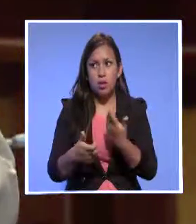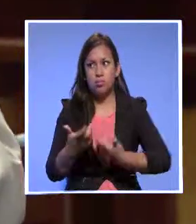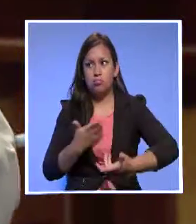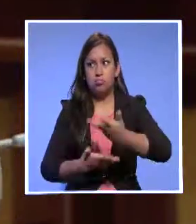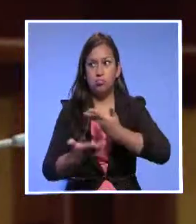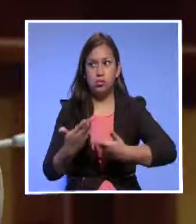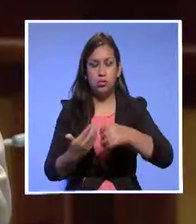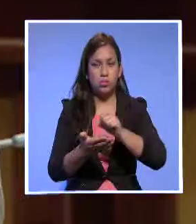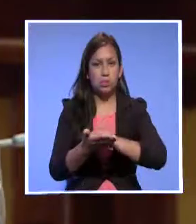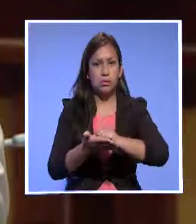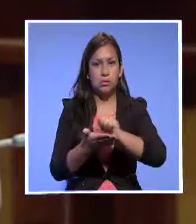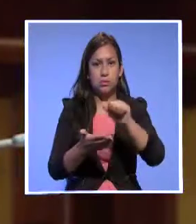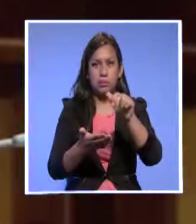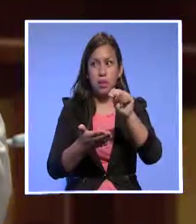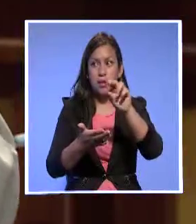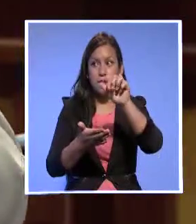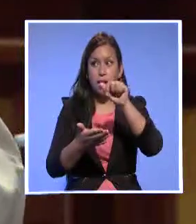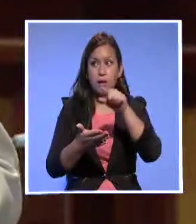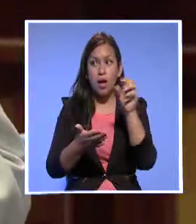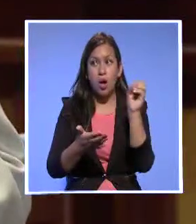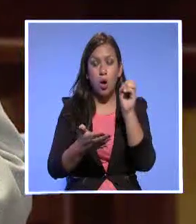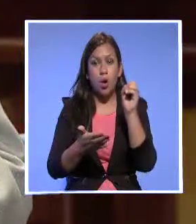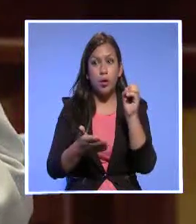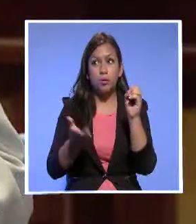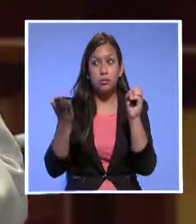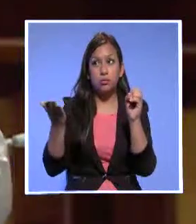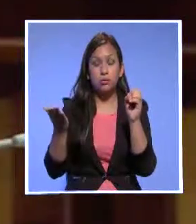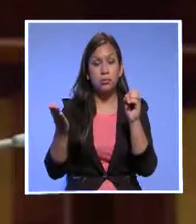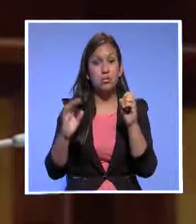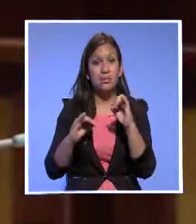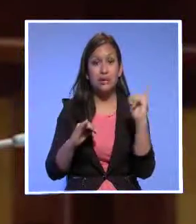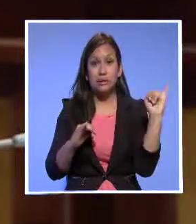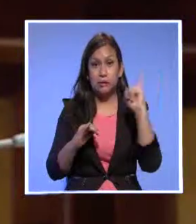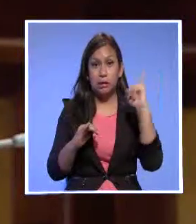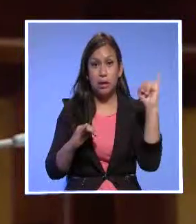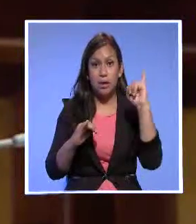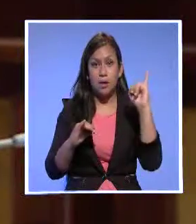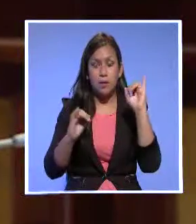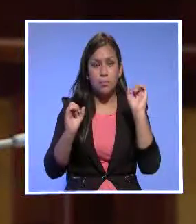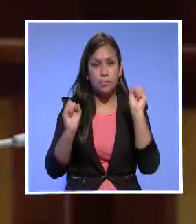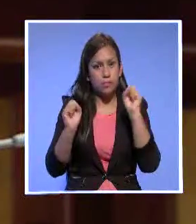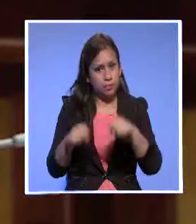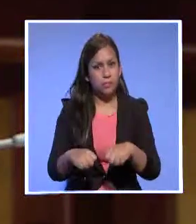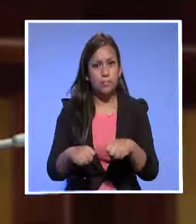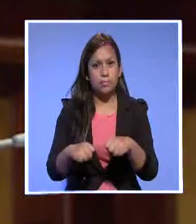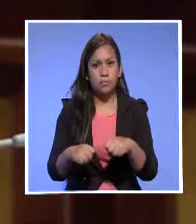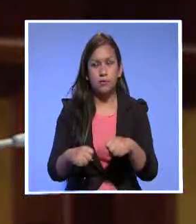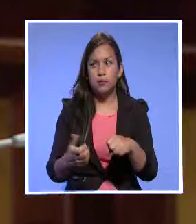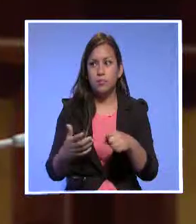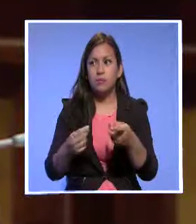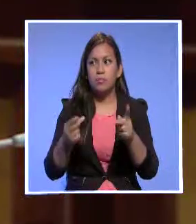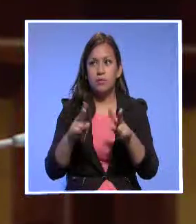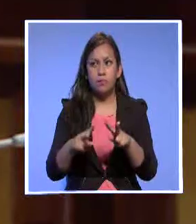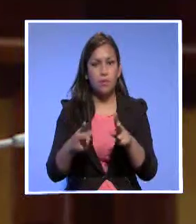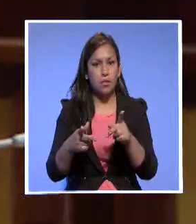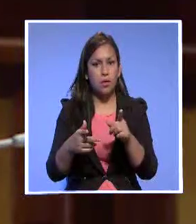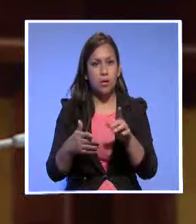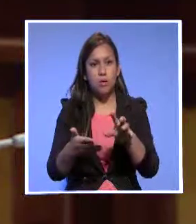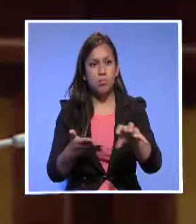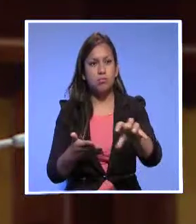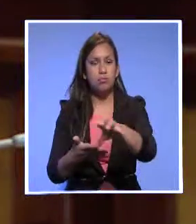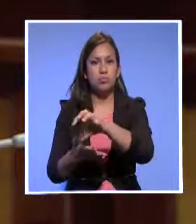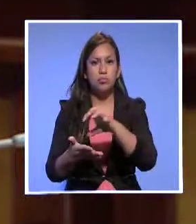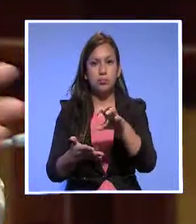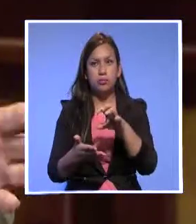santano a 24 y mayo o la margen izquierda de portoviejo queda cuando toma agua sino en las poblaciones que hemos mencionado